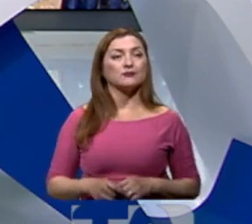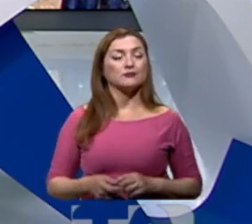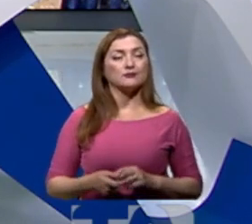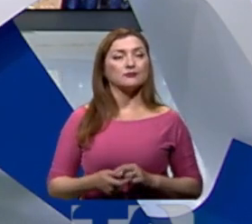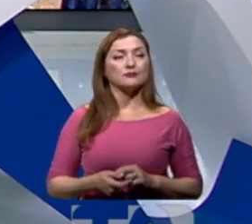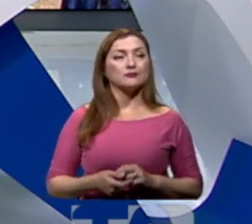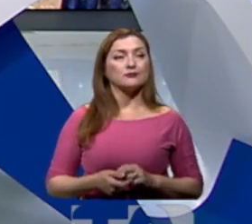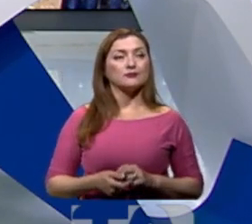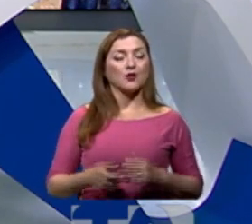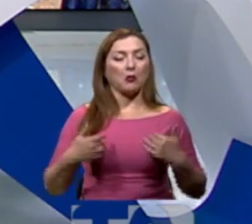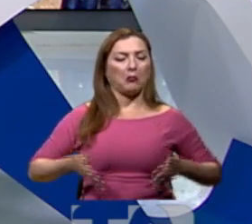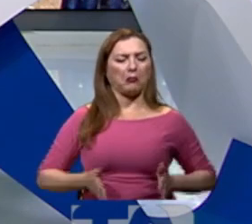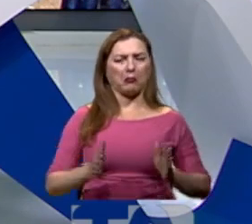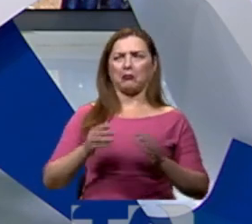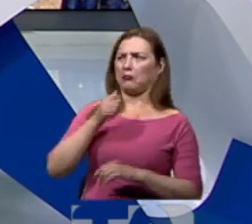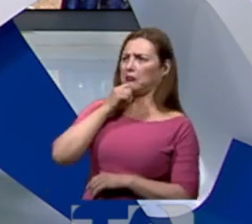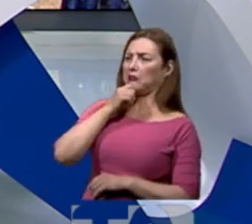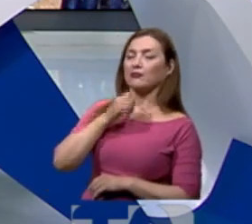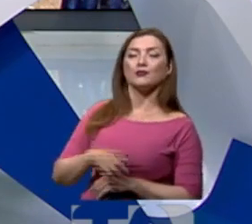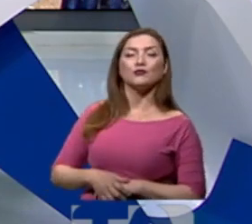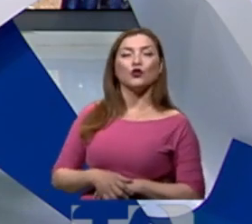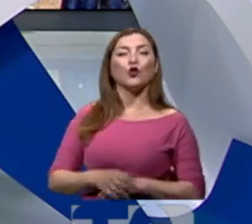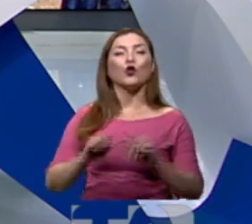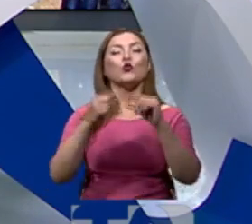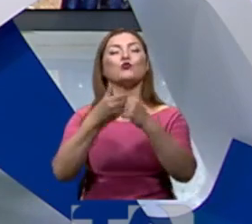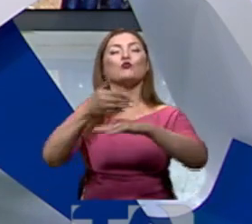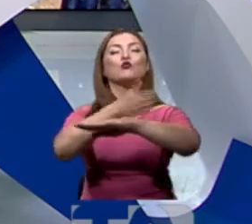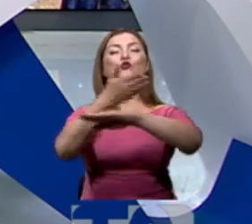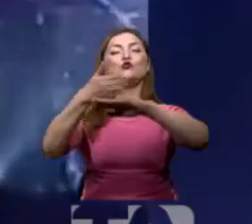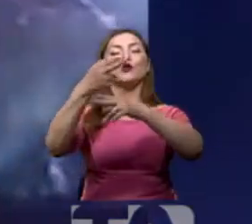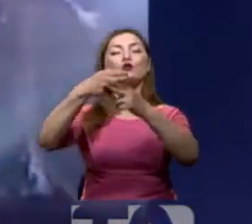¿2007? Ah, no, ya. Solo Estéreo iniciaba su gira por Latinoamérica.